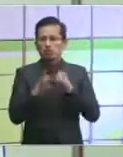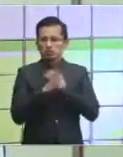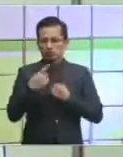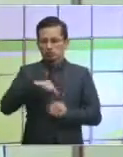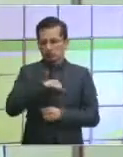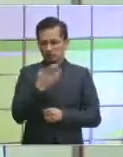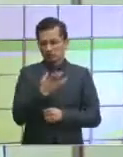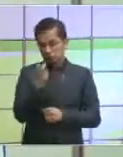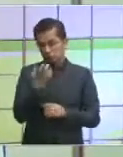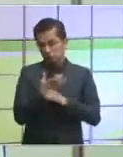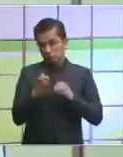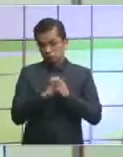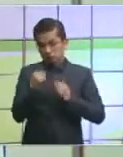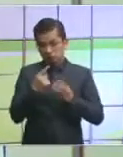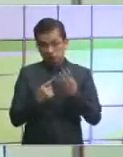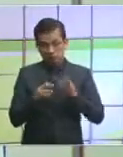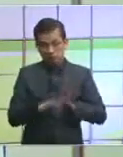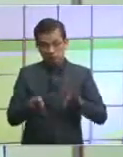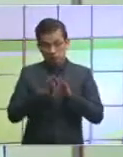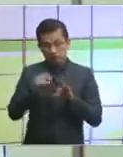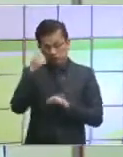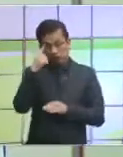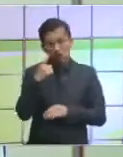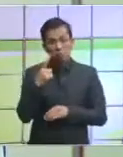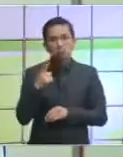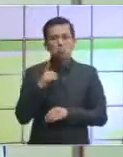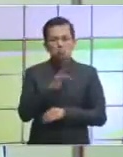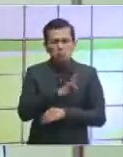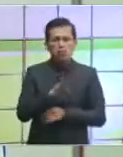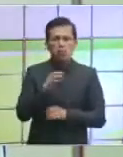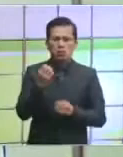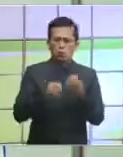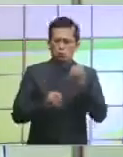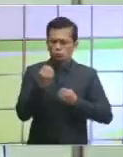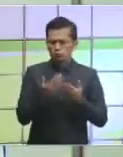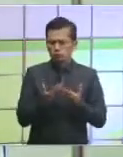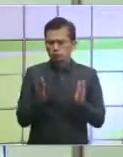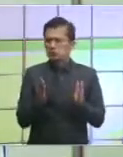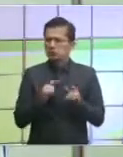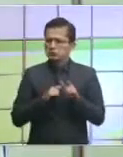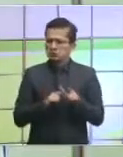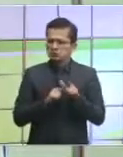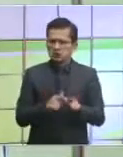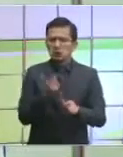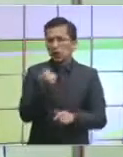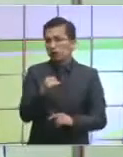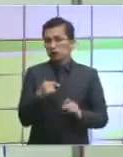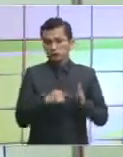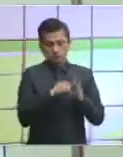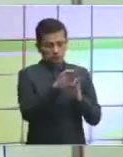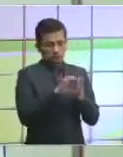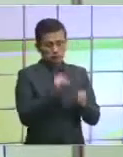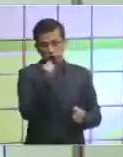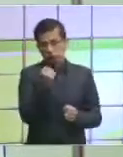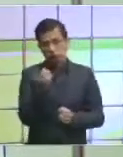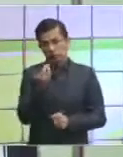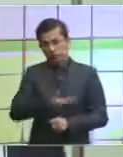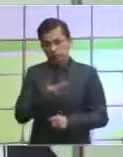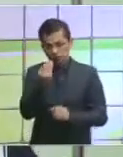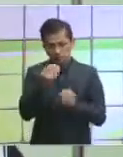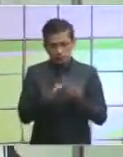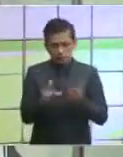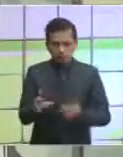para la sobrevivencia de esta forma de justicia que nos está exigiendo la constitución en nuestros tiempos muchas